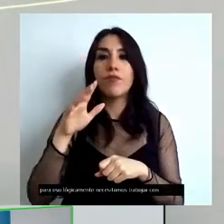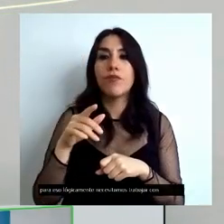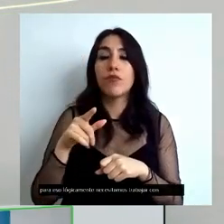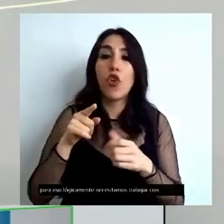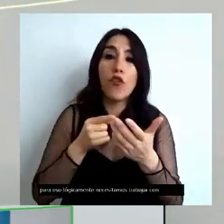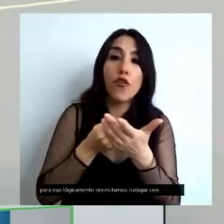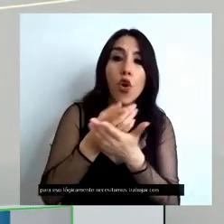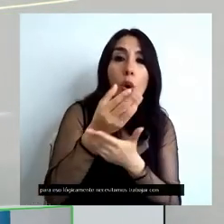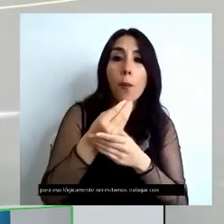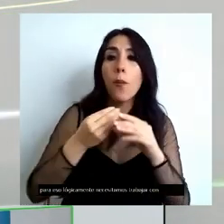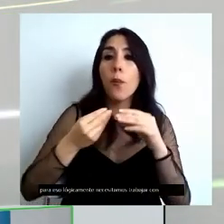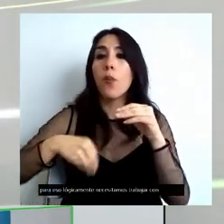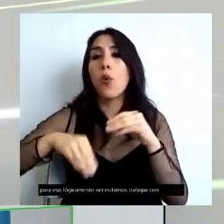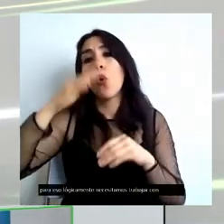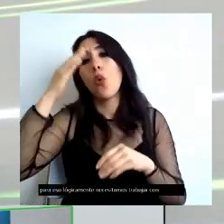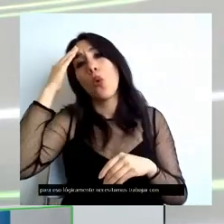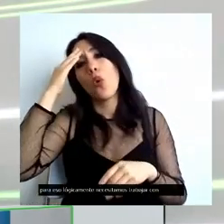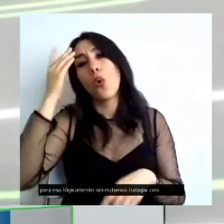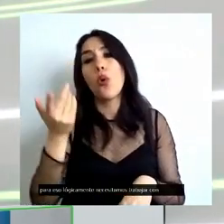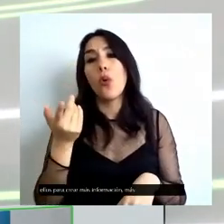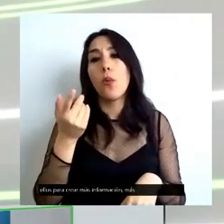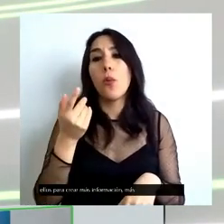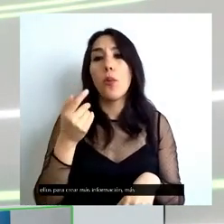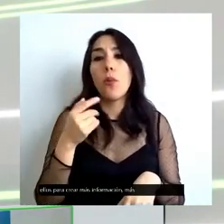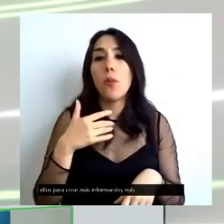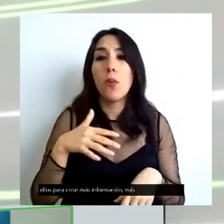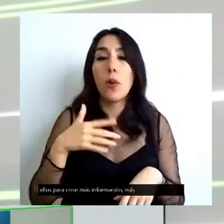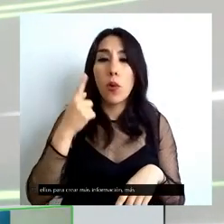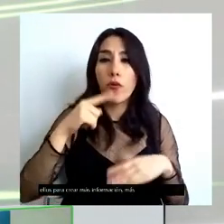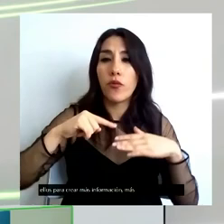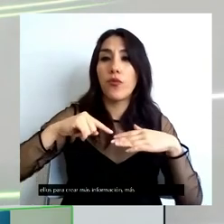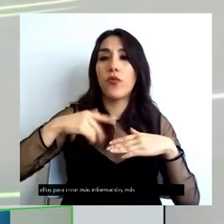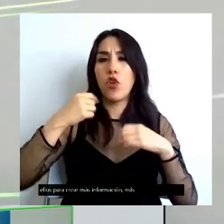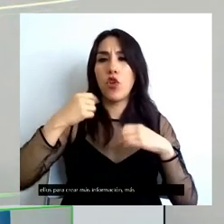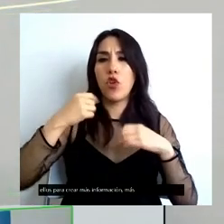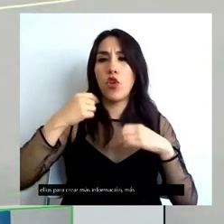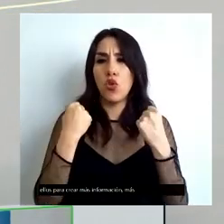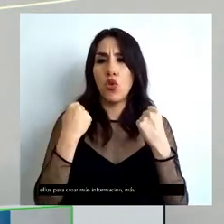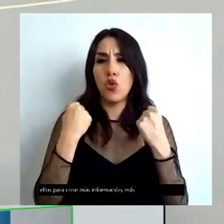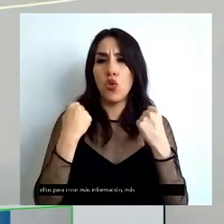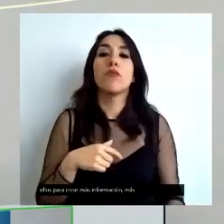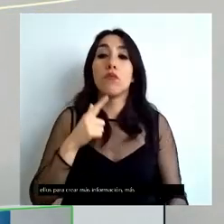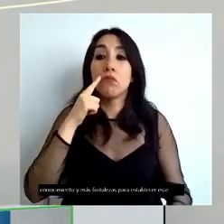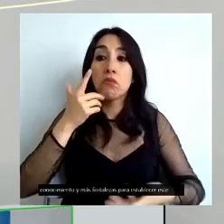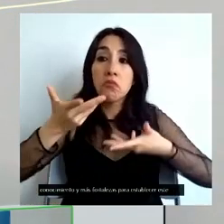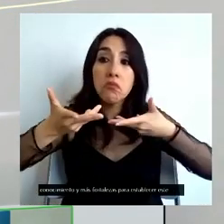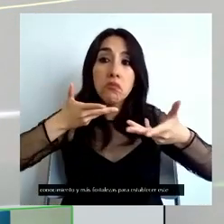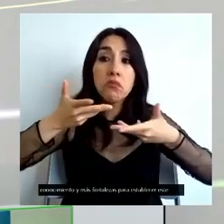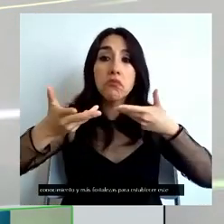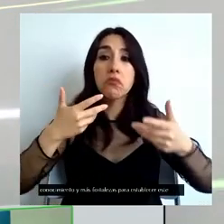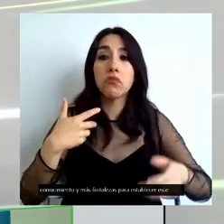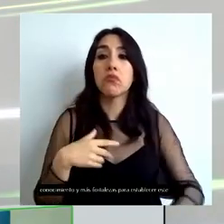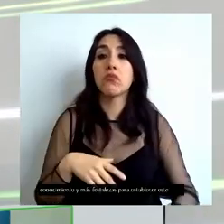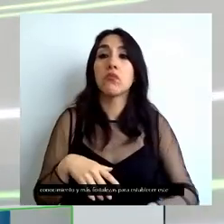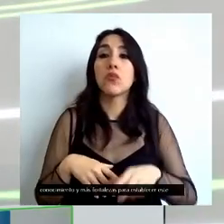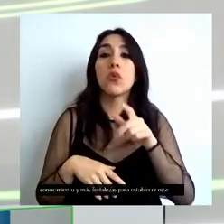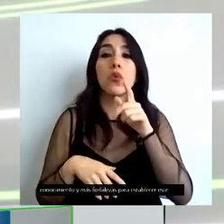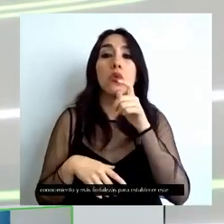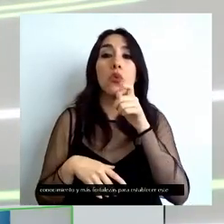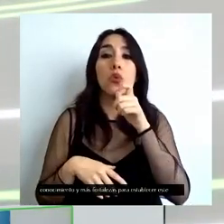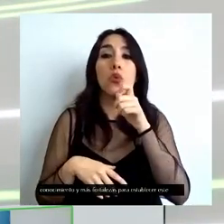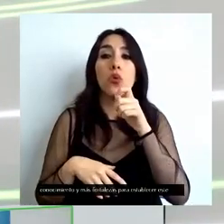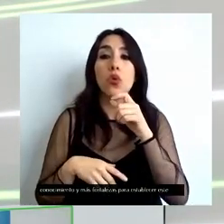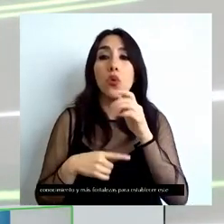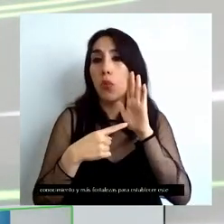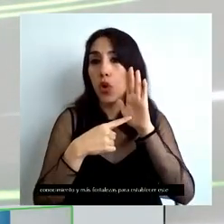fortalezas para poder establecer ese diálogo, que también tiene un espejo en lo que hacemos con las